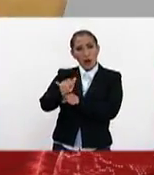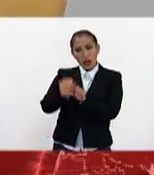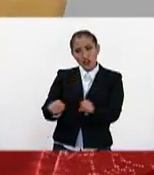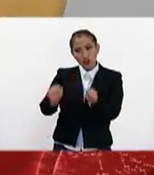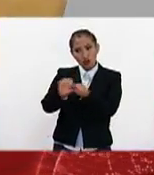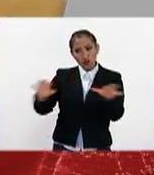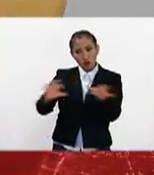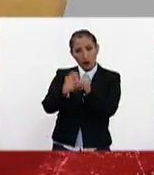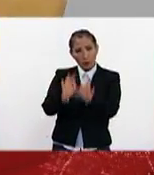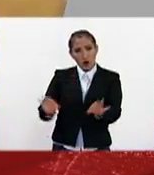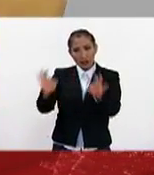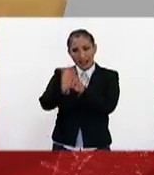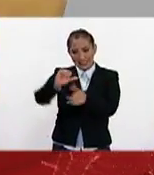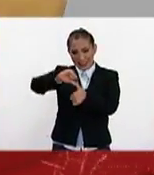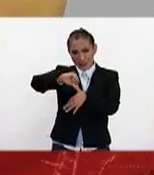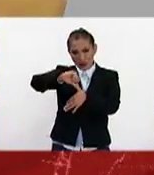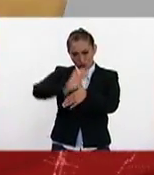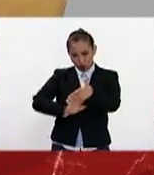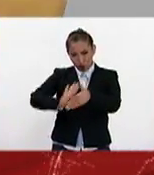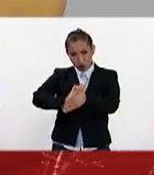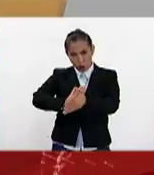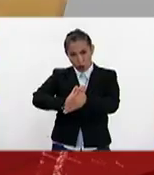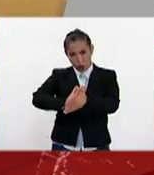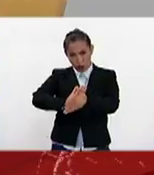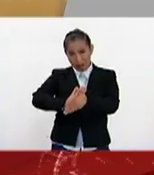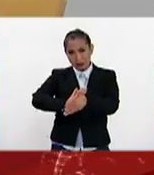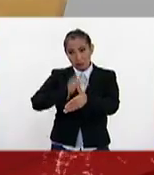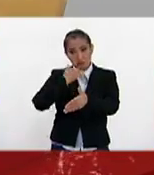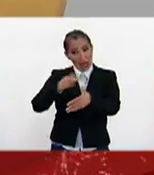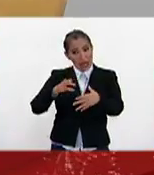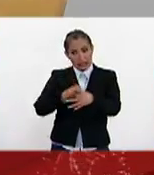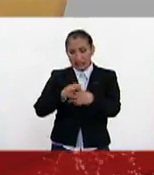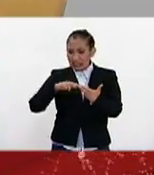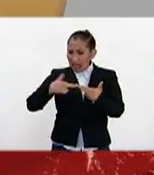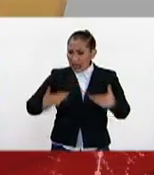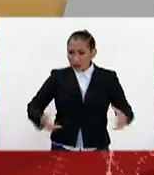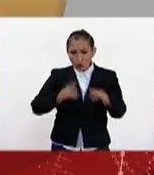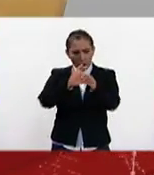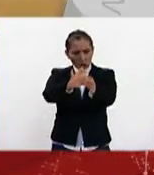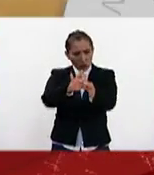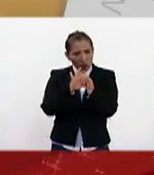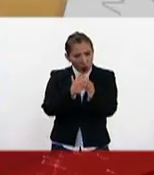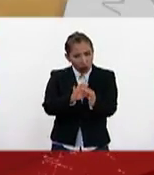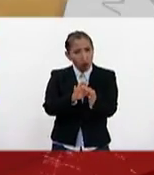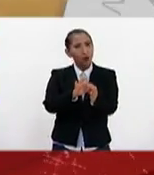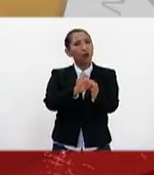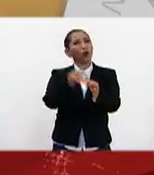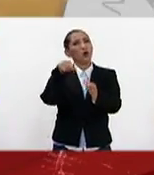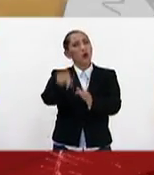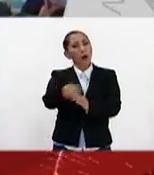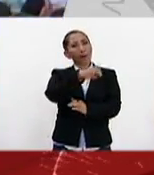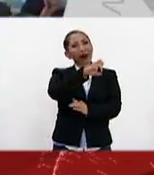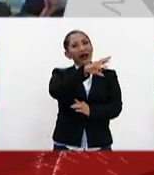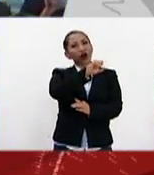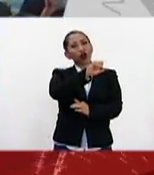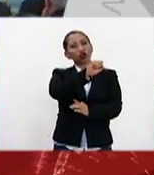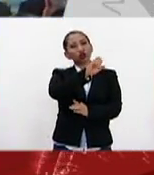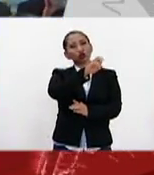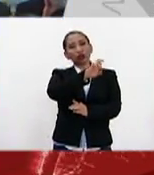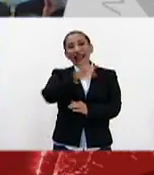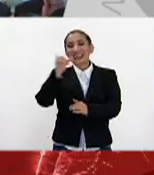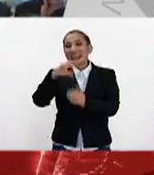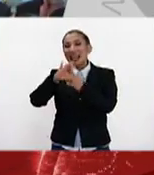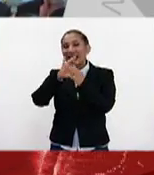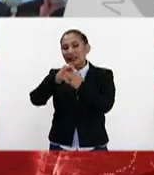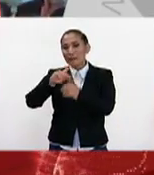importante de México en el hemisferio sur del continente y un vínculo de unión entre el Mercosur y la